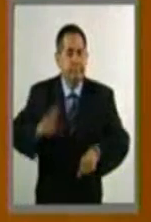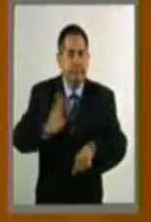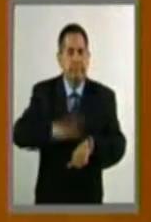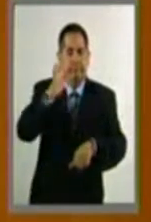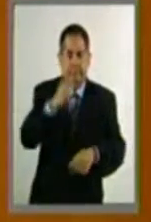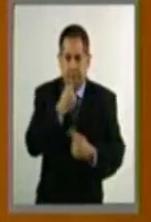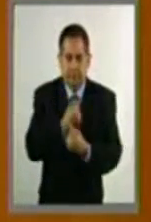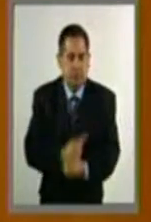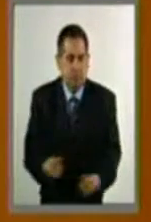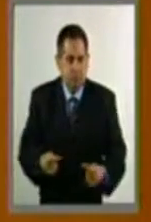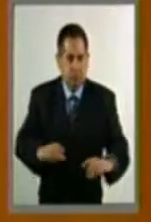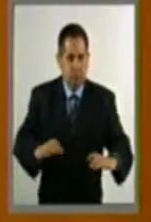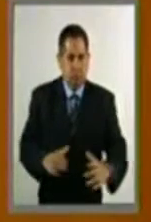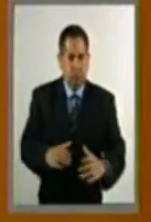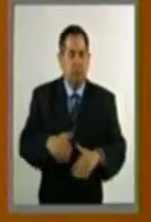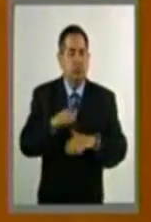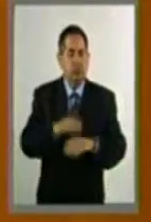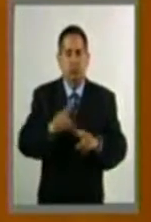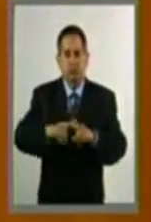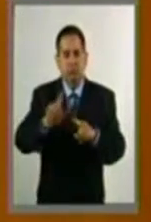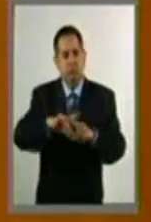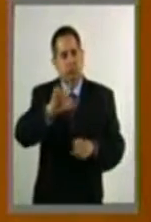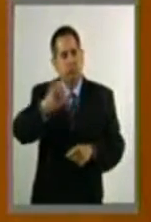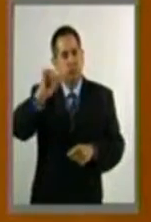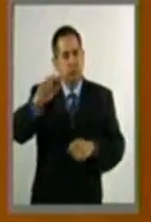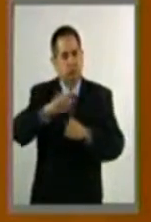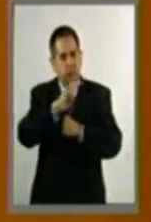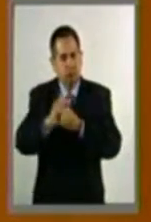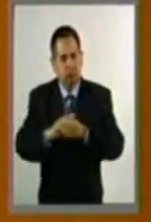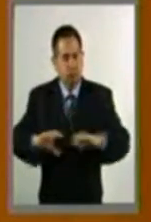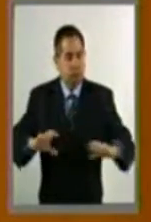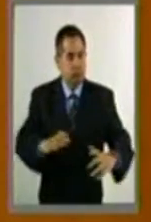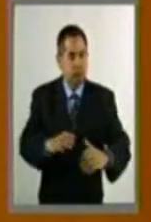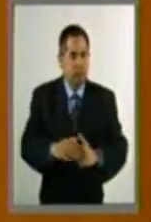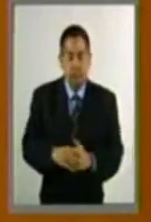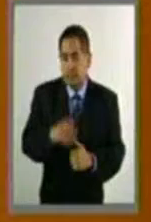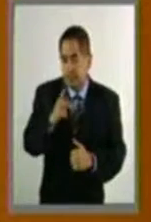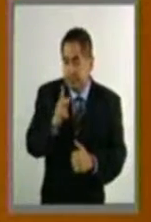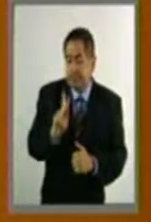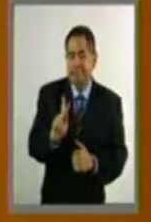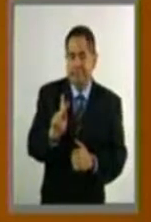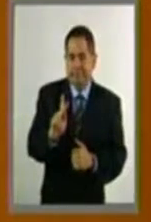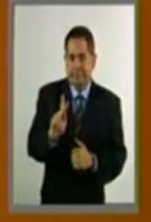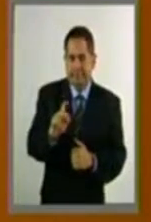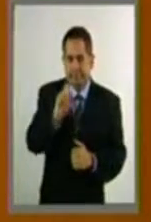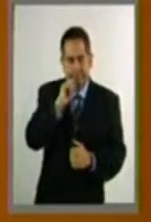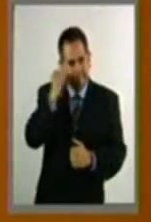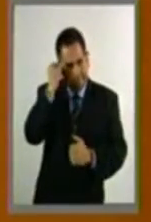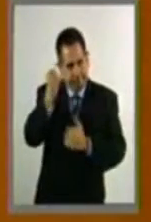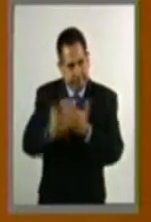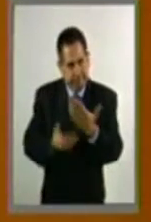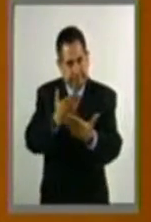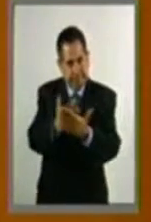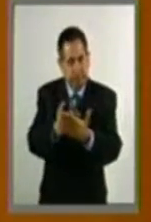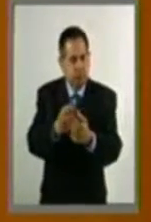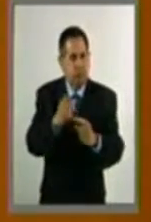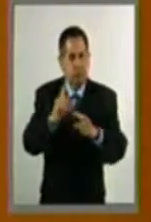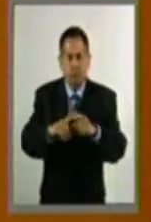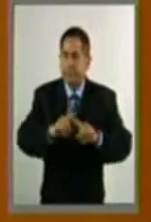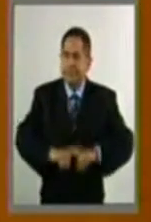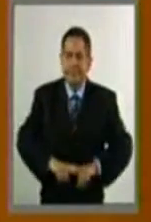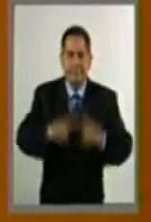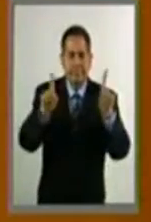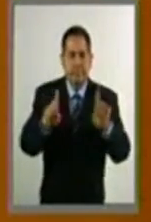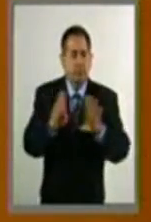niñez en la actuación de las autoridades del país. Sin embargo, planteamos a ustedes una proposición